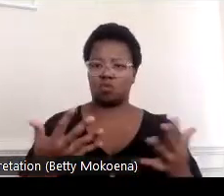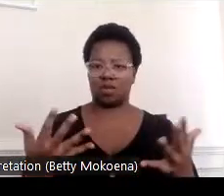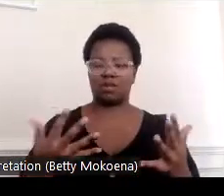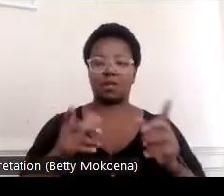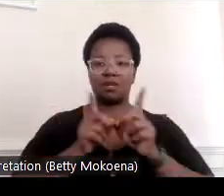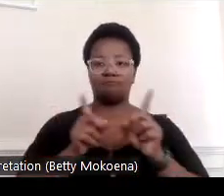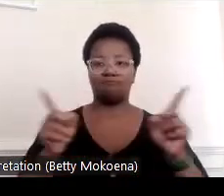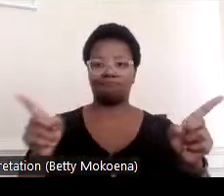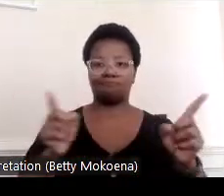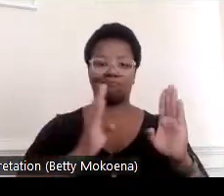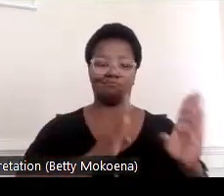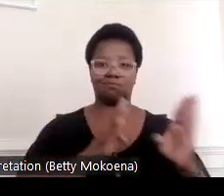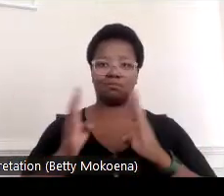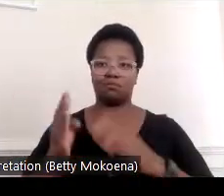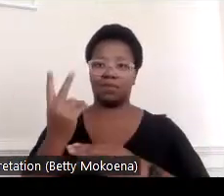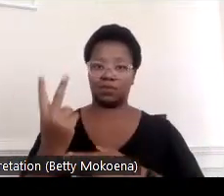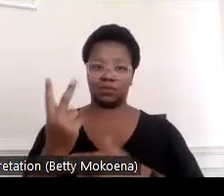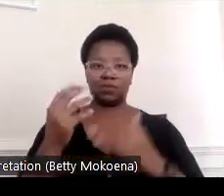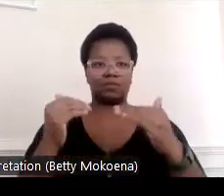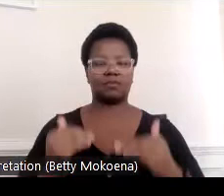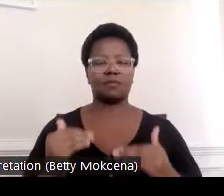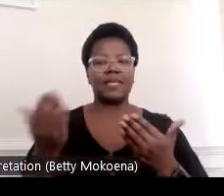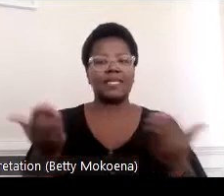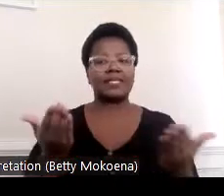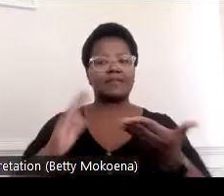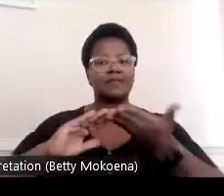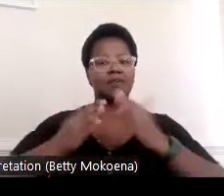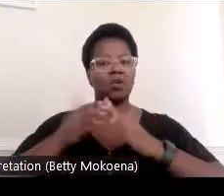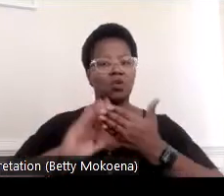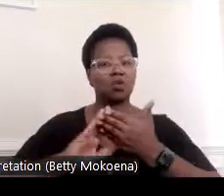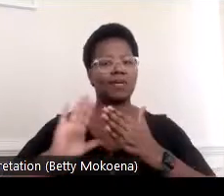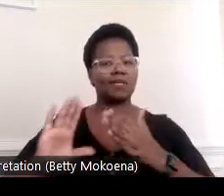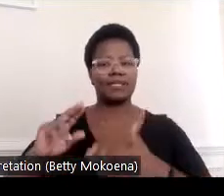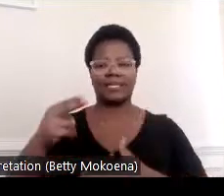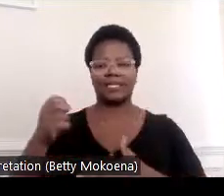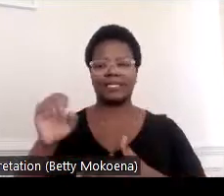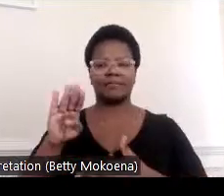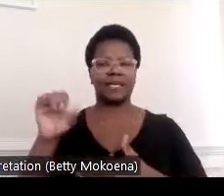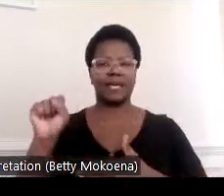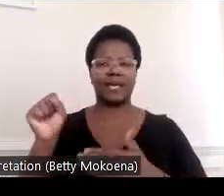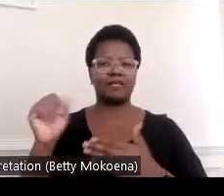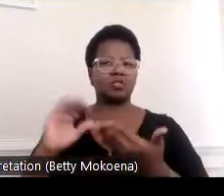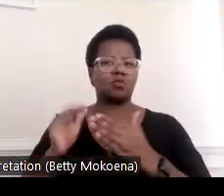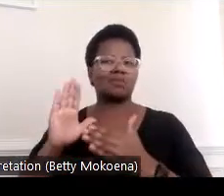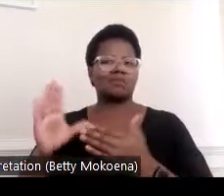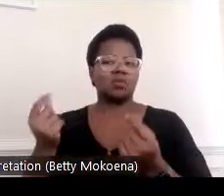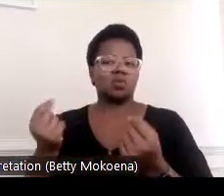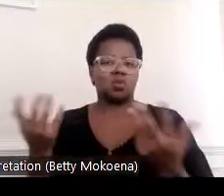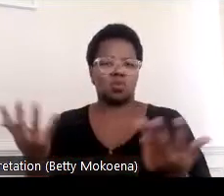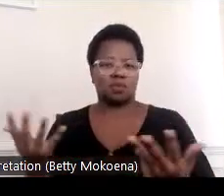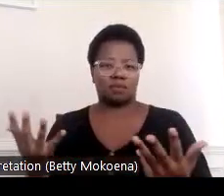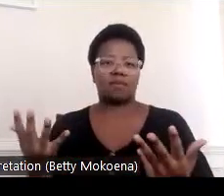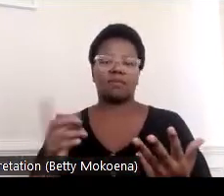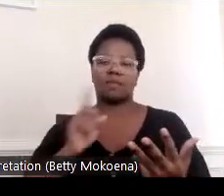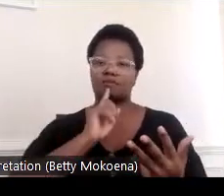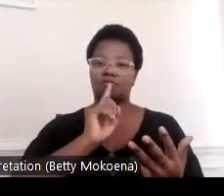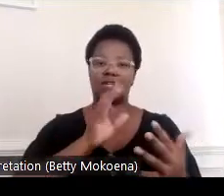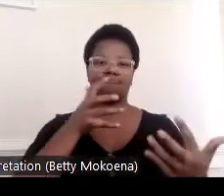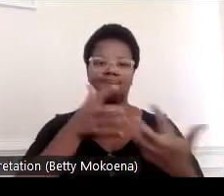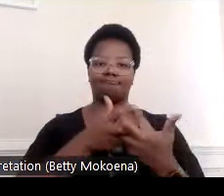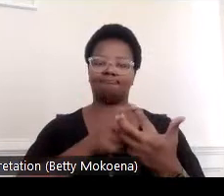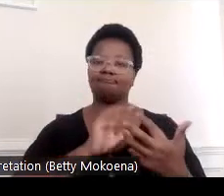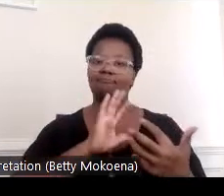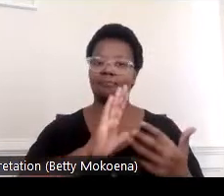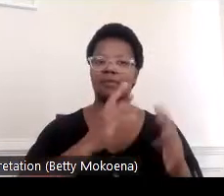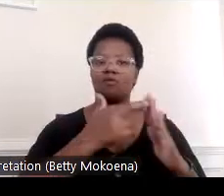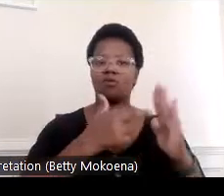final de hsbs tendremos dos partes la cual necesitaremos servicios en la comunidad cumpliendo con la regla final